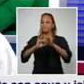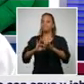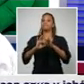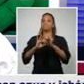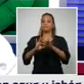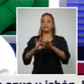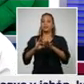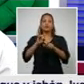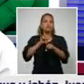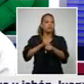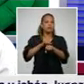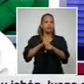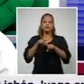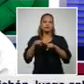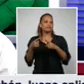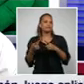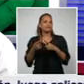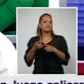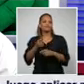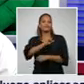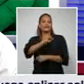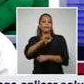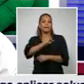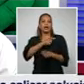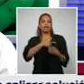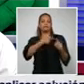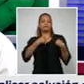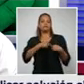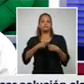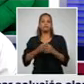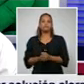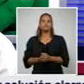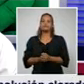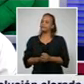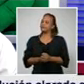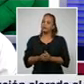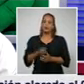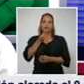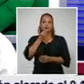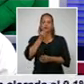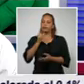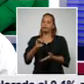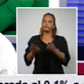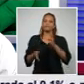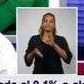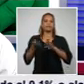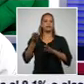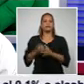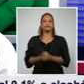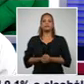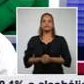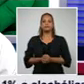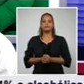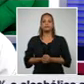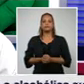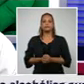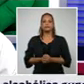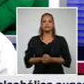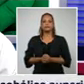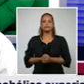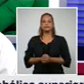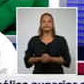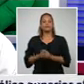momento determinado hizo una parada cardíaca, de la cual no fue posible su recuperación, no obstante las